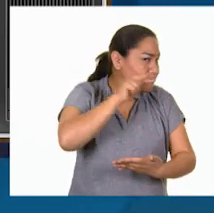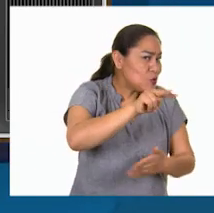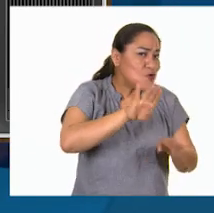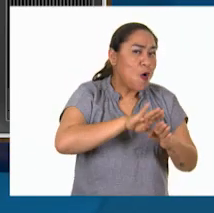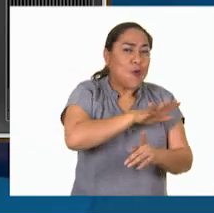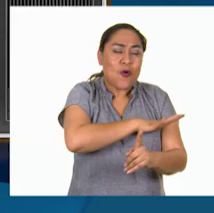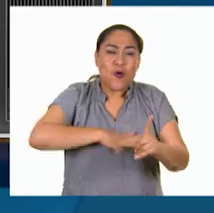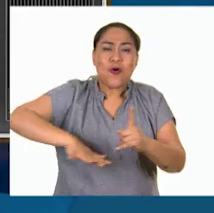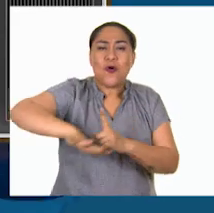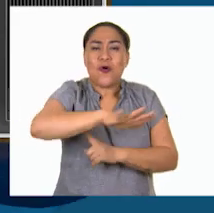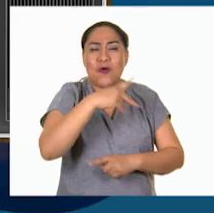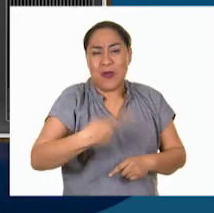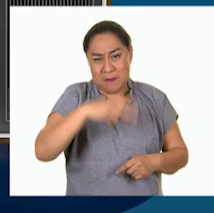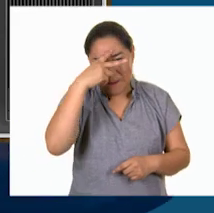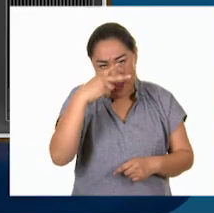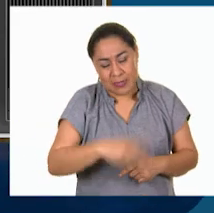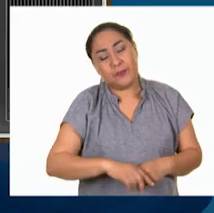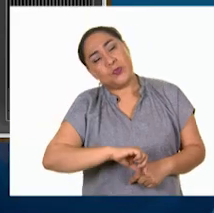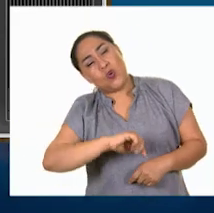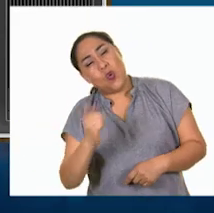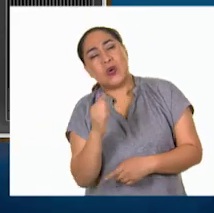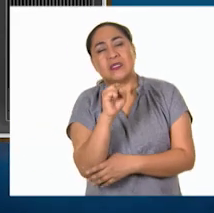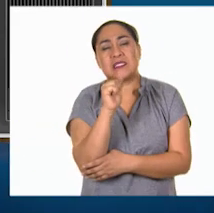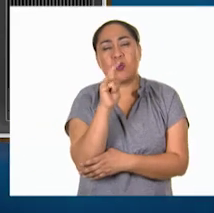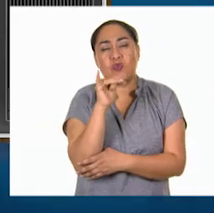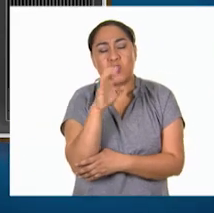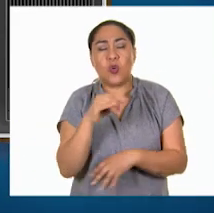mexicano. Saturnino Herrán pintó una